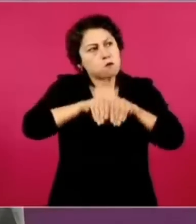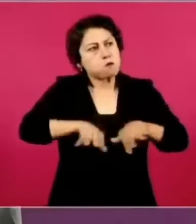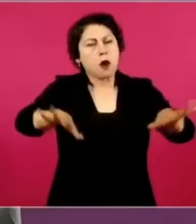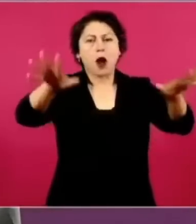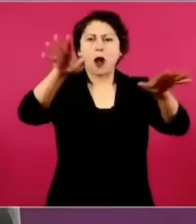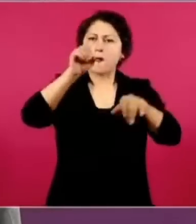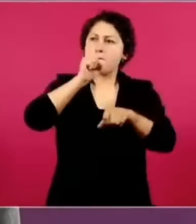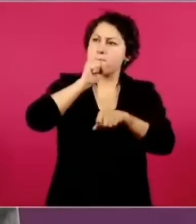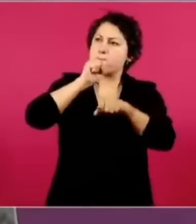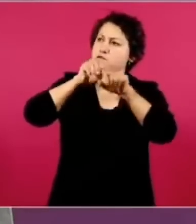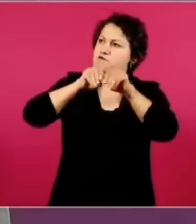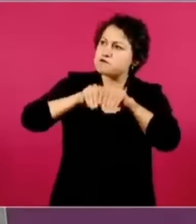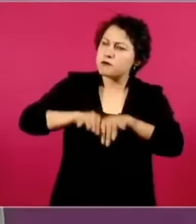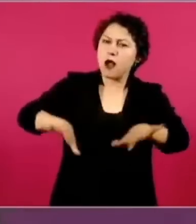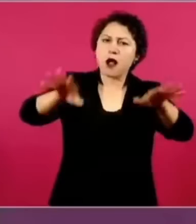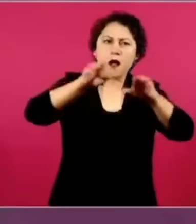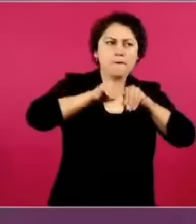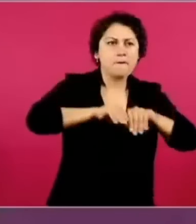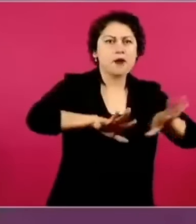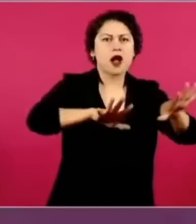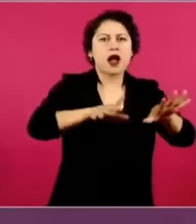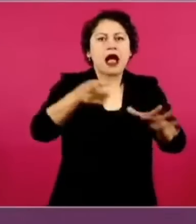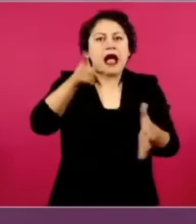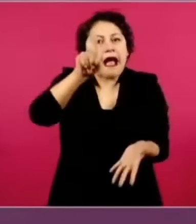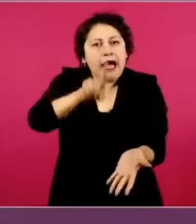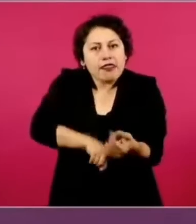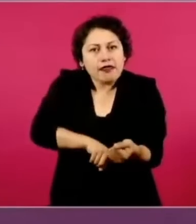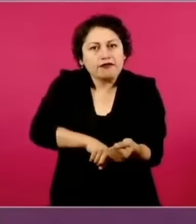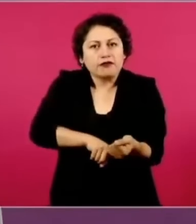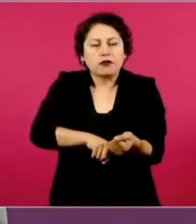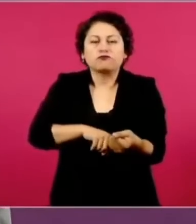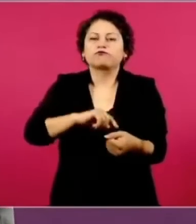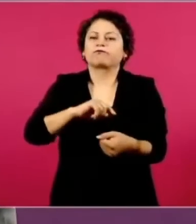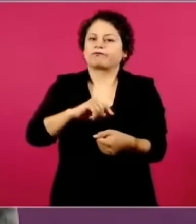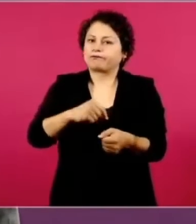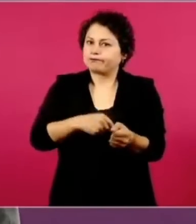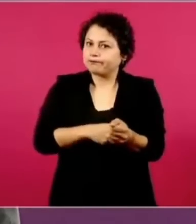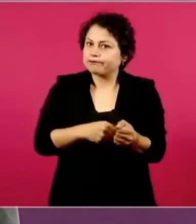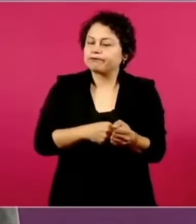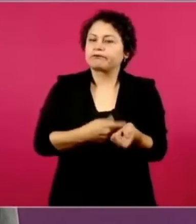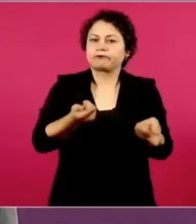las multitudes y de la imposición de políticas autoritarias,